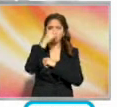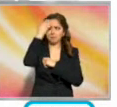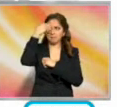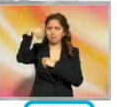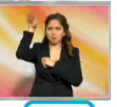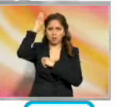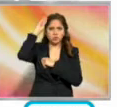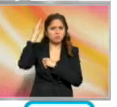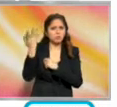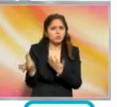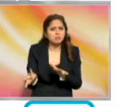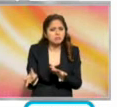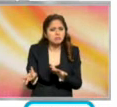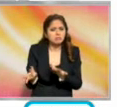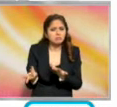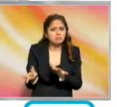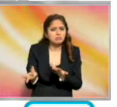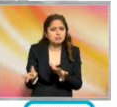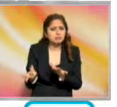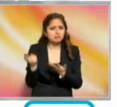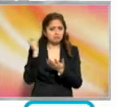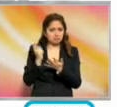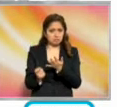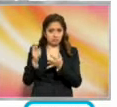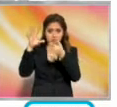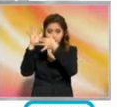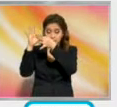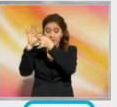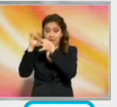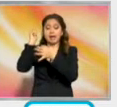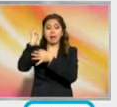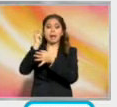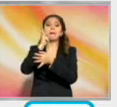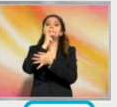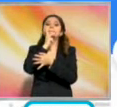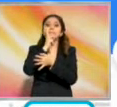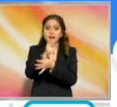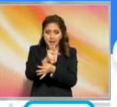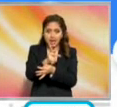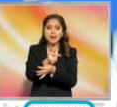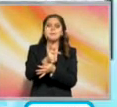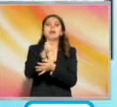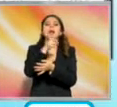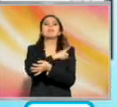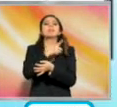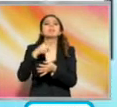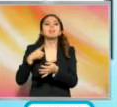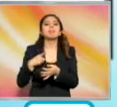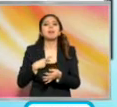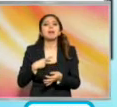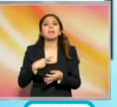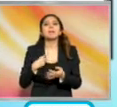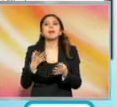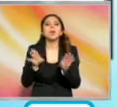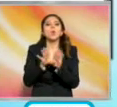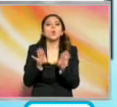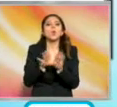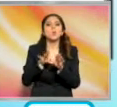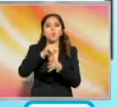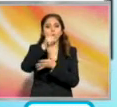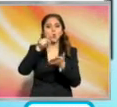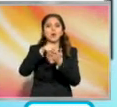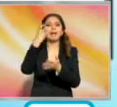Mira. porque, bueno, claro, no, pero En eso tiene que Tlaxcala ver. fue, mira, claro, ahí. exactamente. Sí. Y eso tiene, exactamente, tiene que ver, el fenómeno